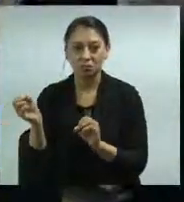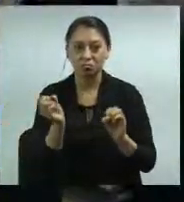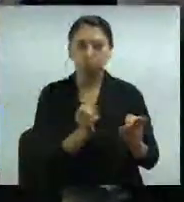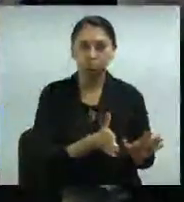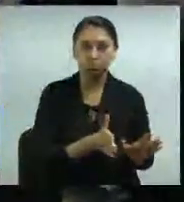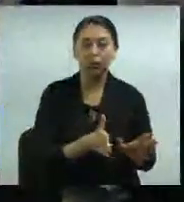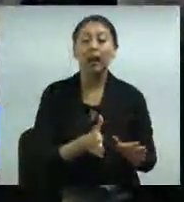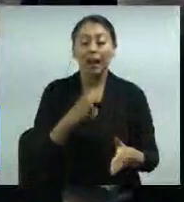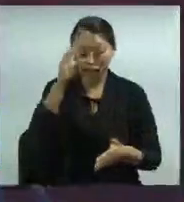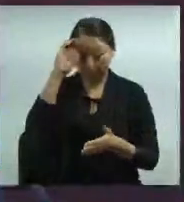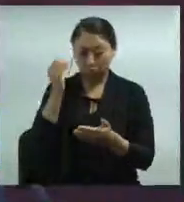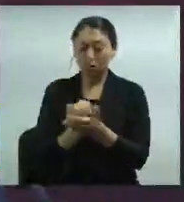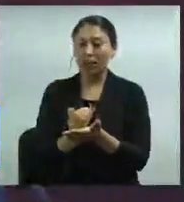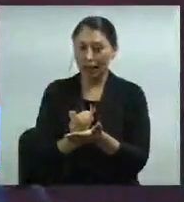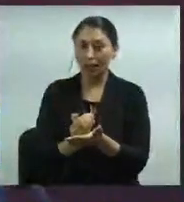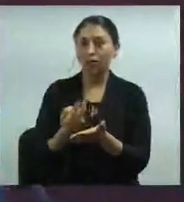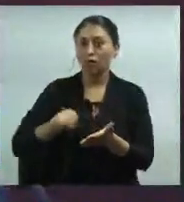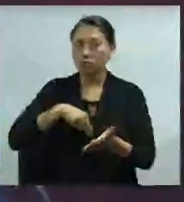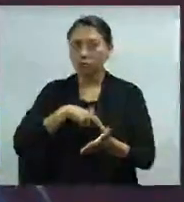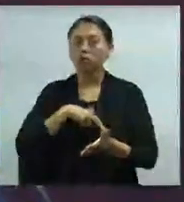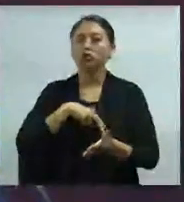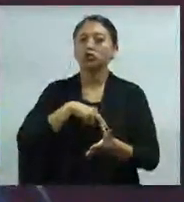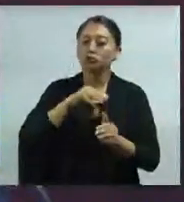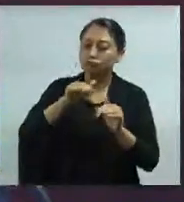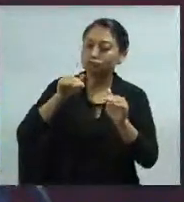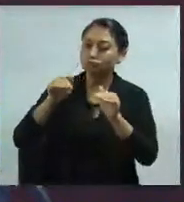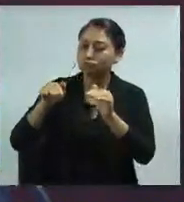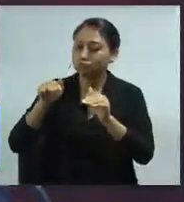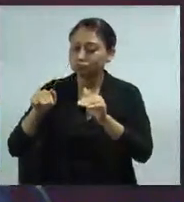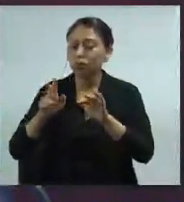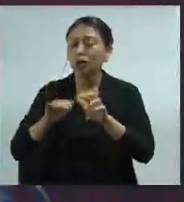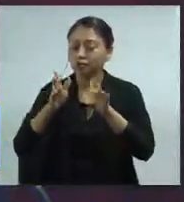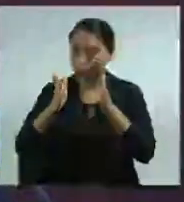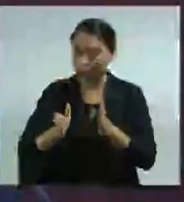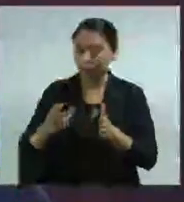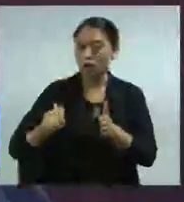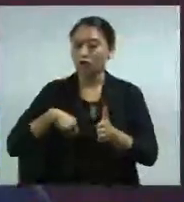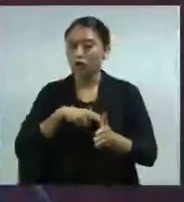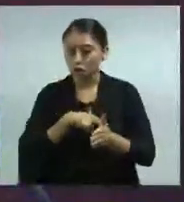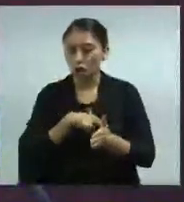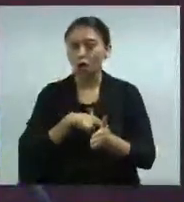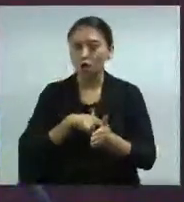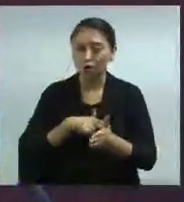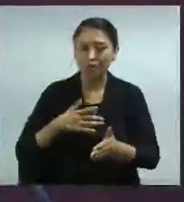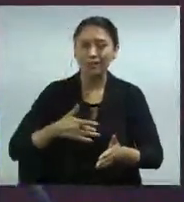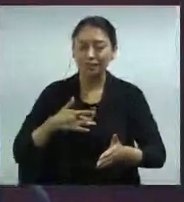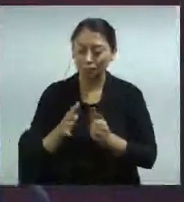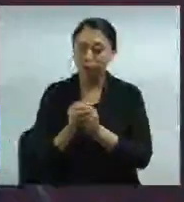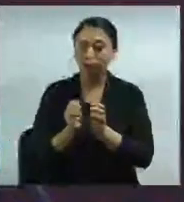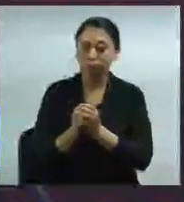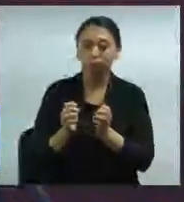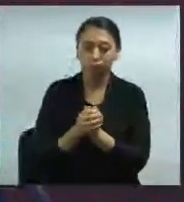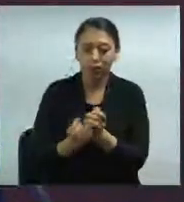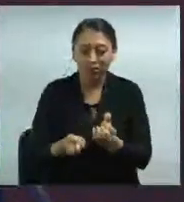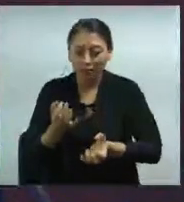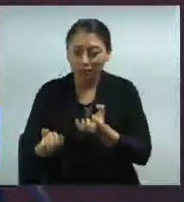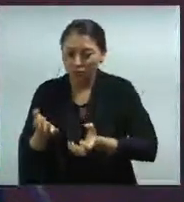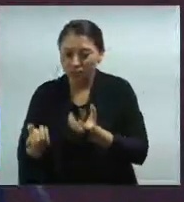Yo creo que tenemos que citar a los funcionarios. Yo creo que todos compartimos la preocupación de los incendios que se